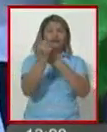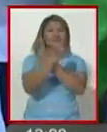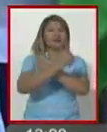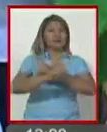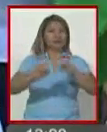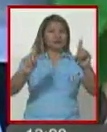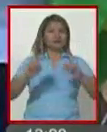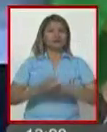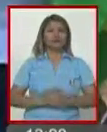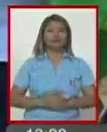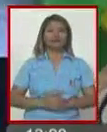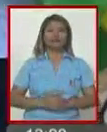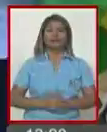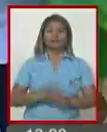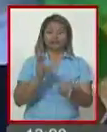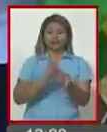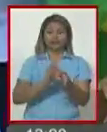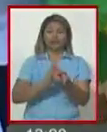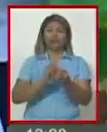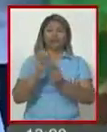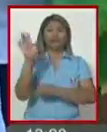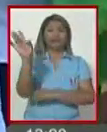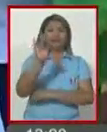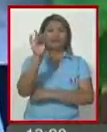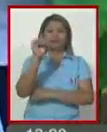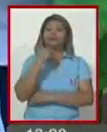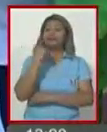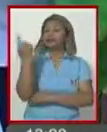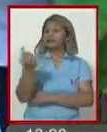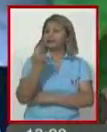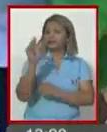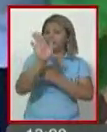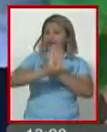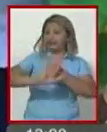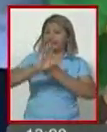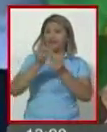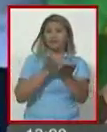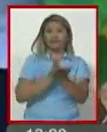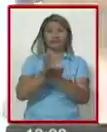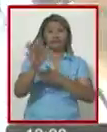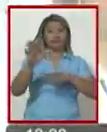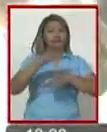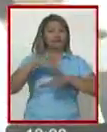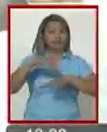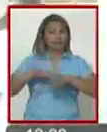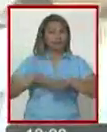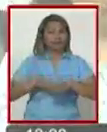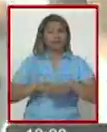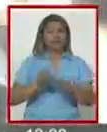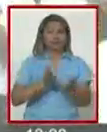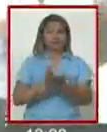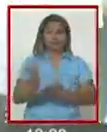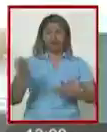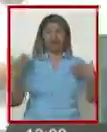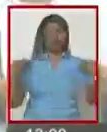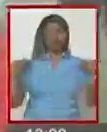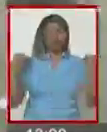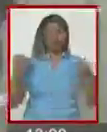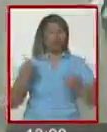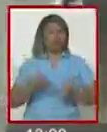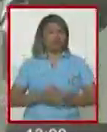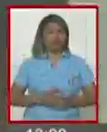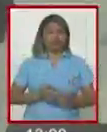la democracia los médicos del país siempre defensores de los derechos fundamentales el derecho a la salud